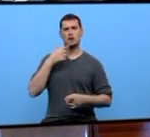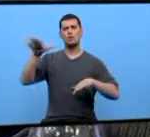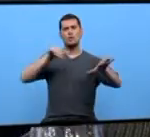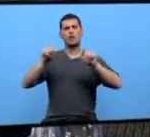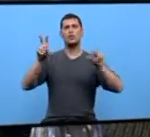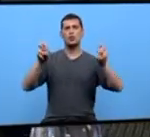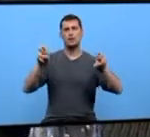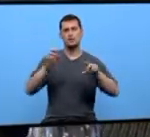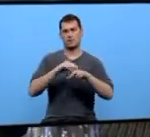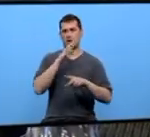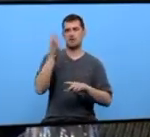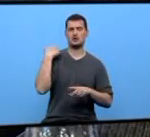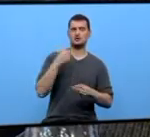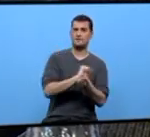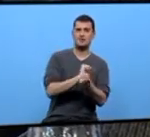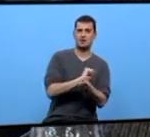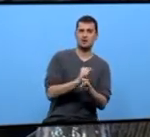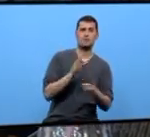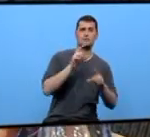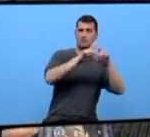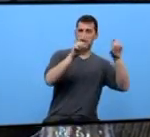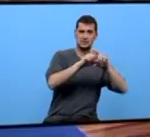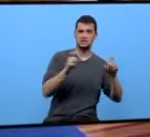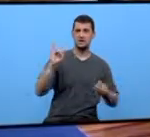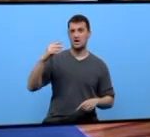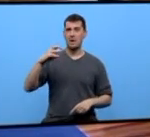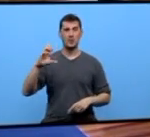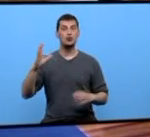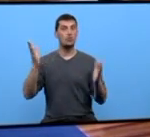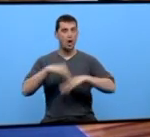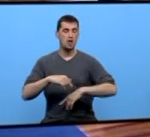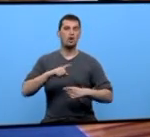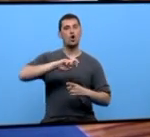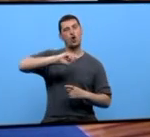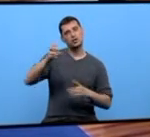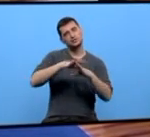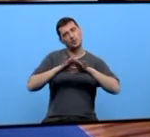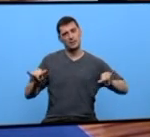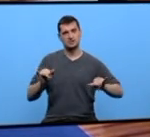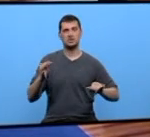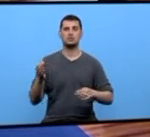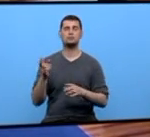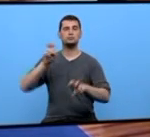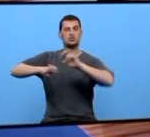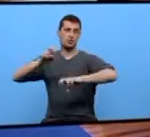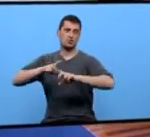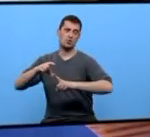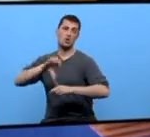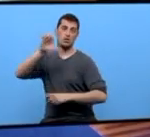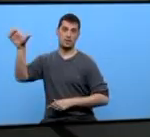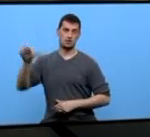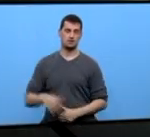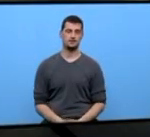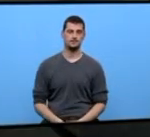que compensen esa falta de préstamos ás empresas por parte do IGAPE no 2012. Non só foron un proxecto, foron a